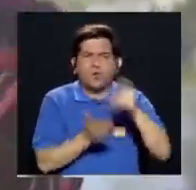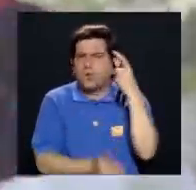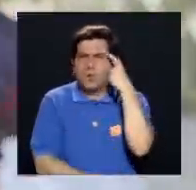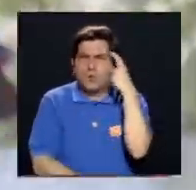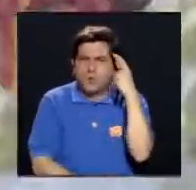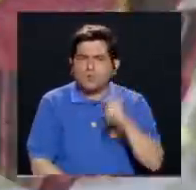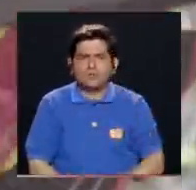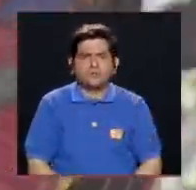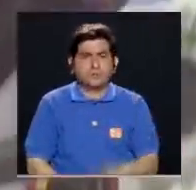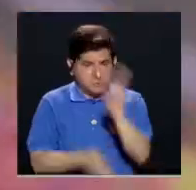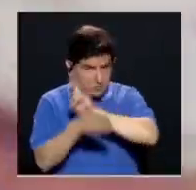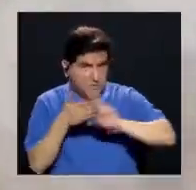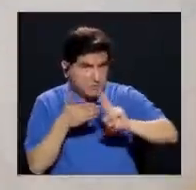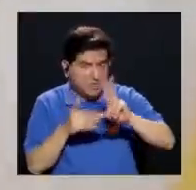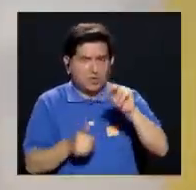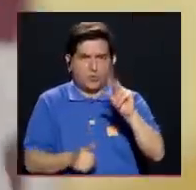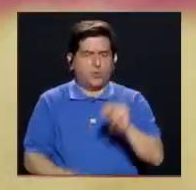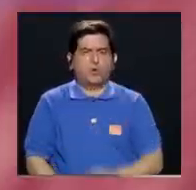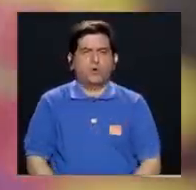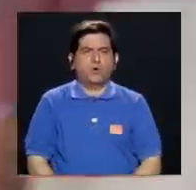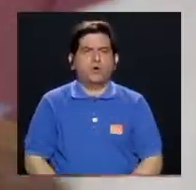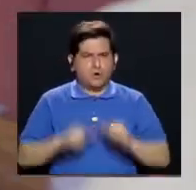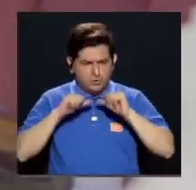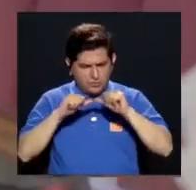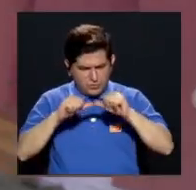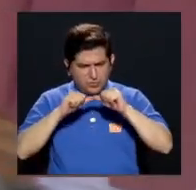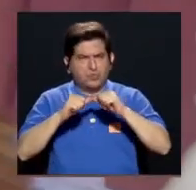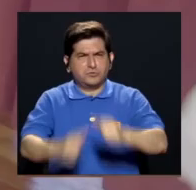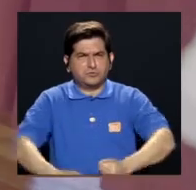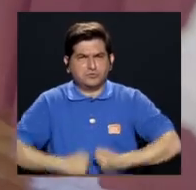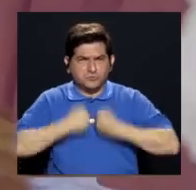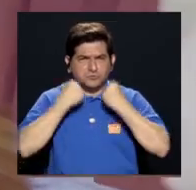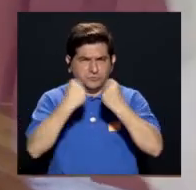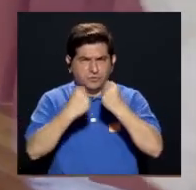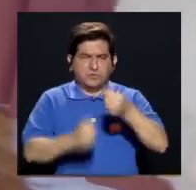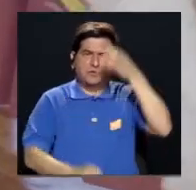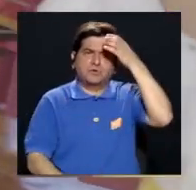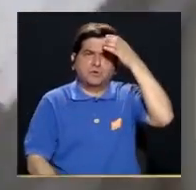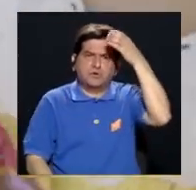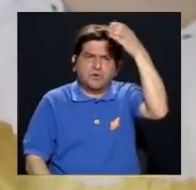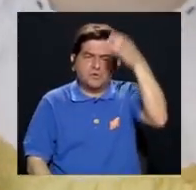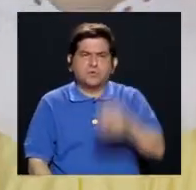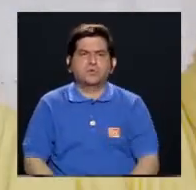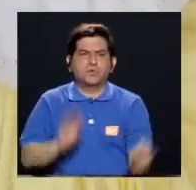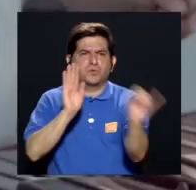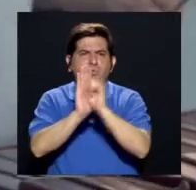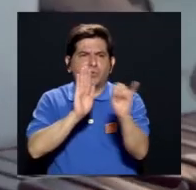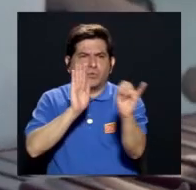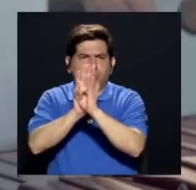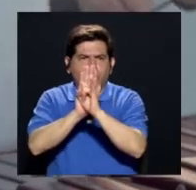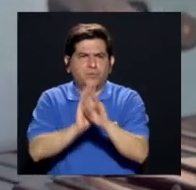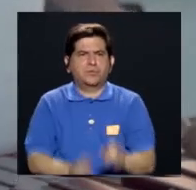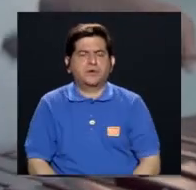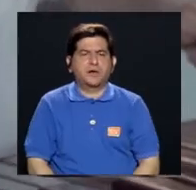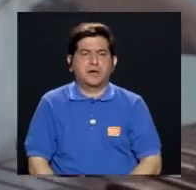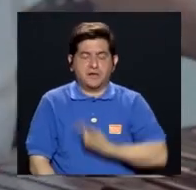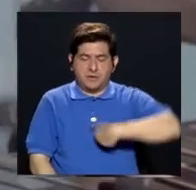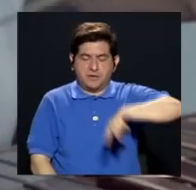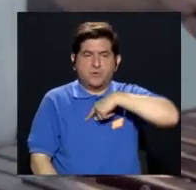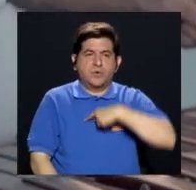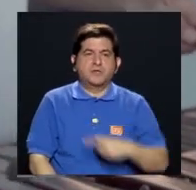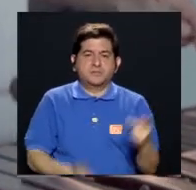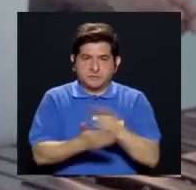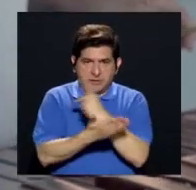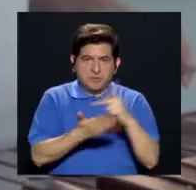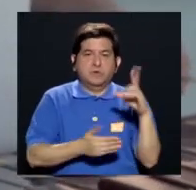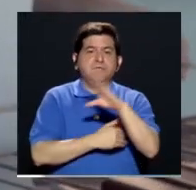¿verdad?, de la universidad, sino también de seguir fortaleciendo la cultura que nos identifica como provincia, como